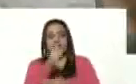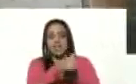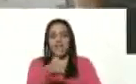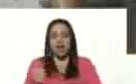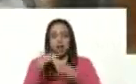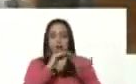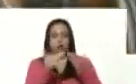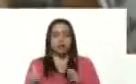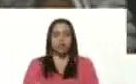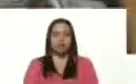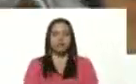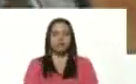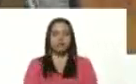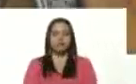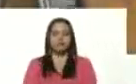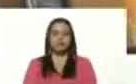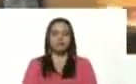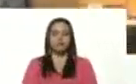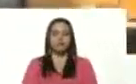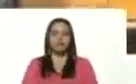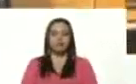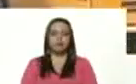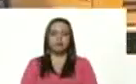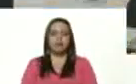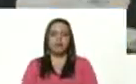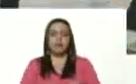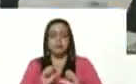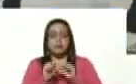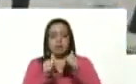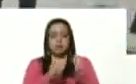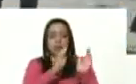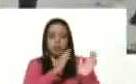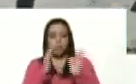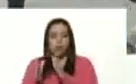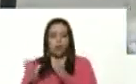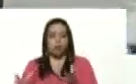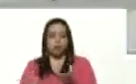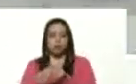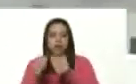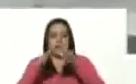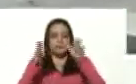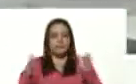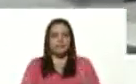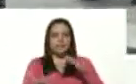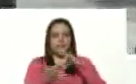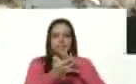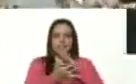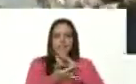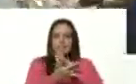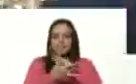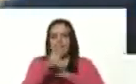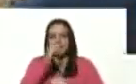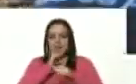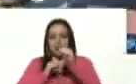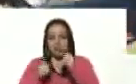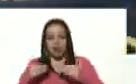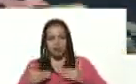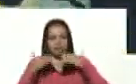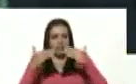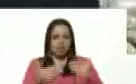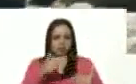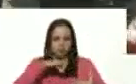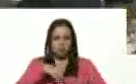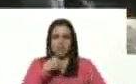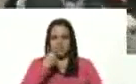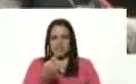comunidad. Empezamos a organizarnos con las mesas técnicas de agua. De allí avanzamos, ya lo podemos decir